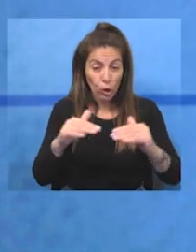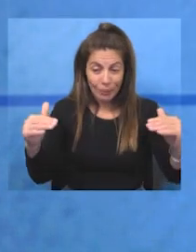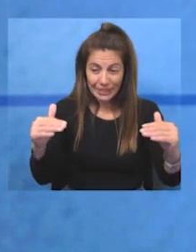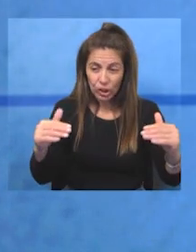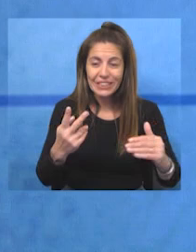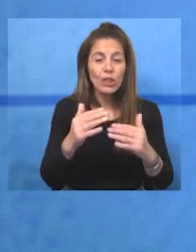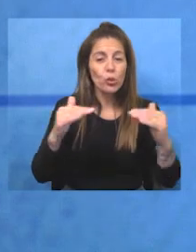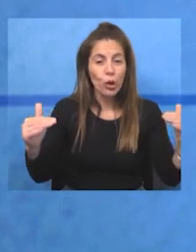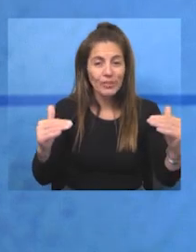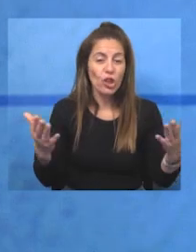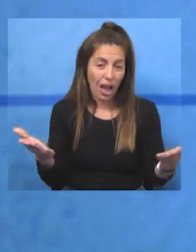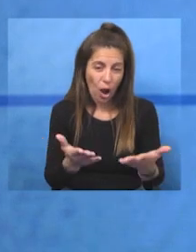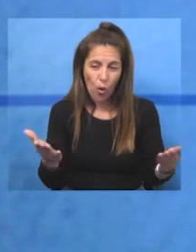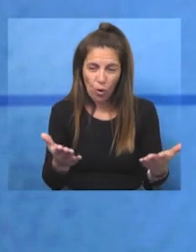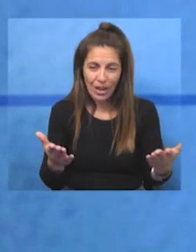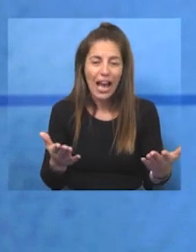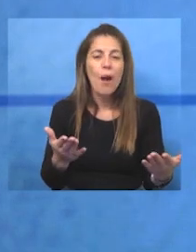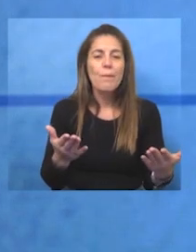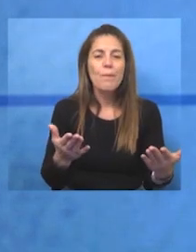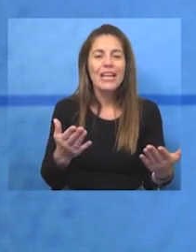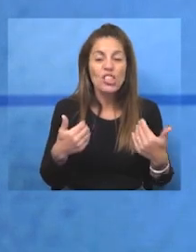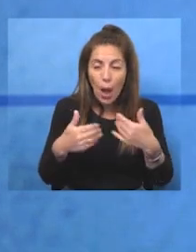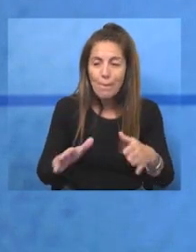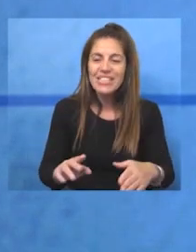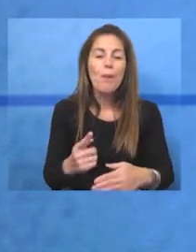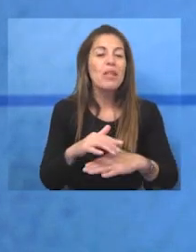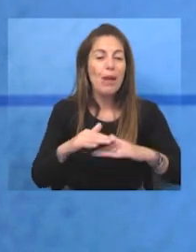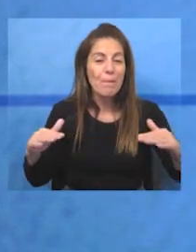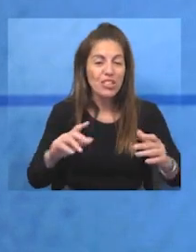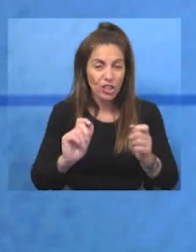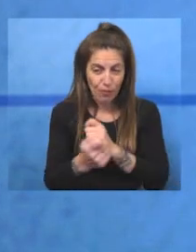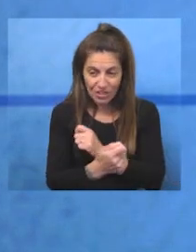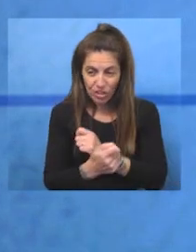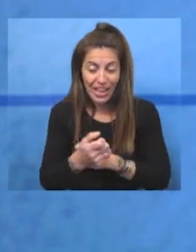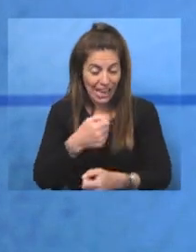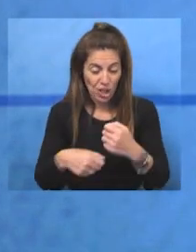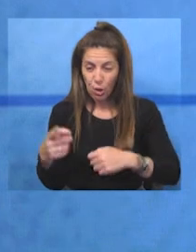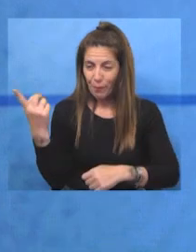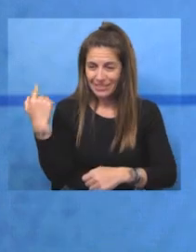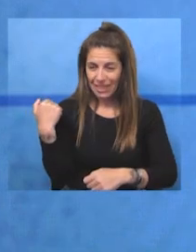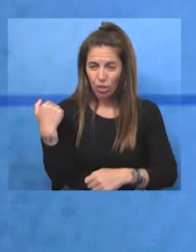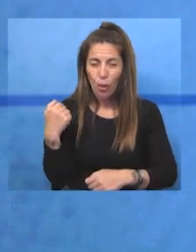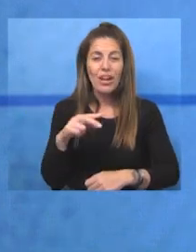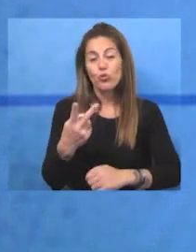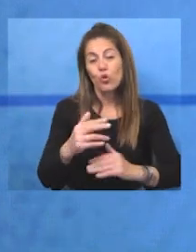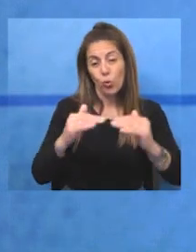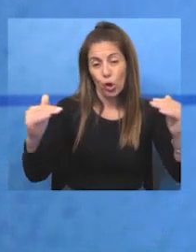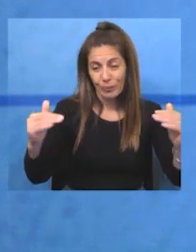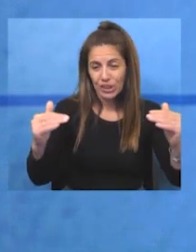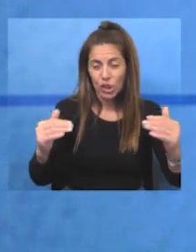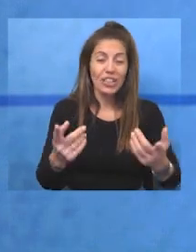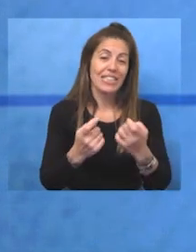el segundo piso vendría a estar ahora pero ello arrancan con el primer piso de las transformaciones que fue el año anterior para que haya un segundo piso de la